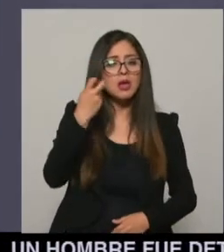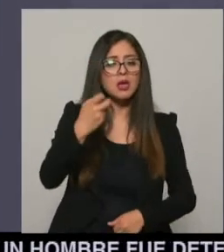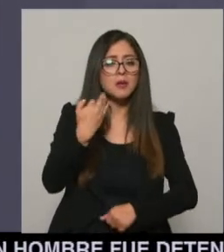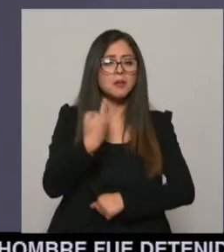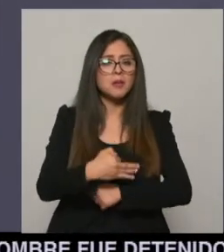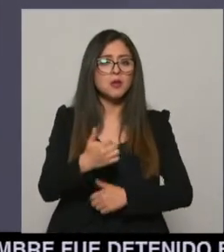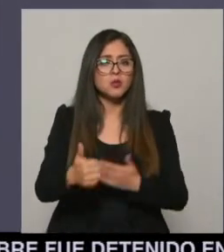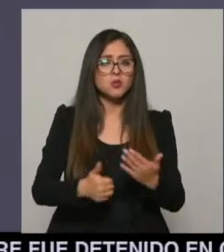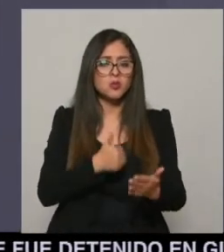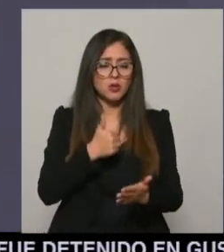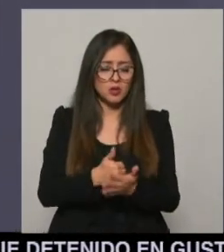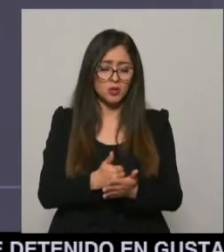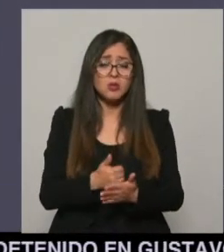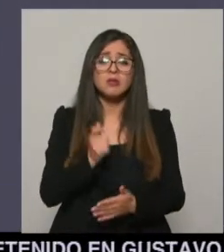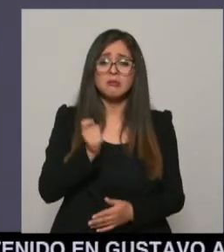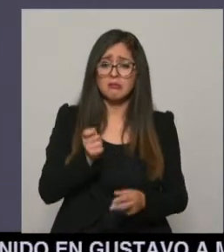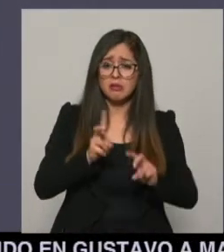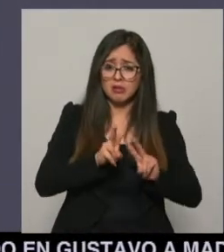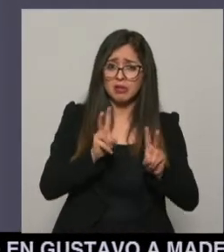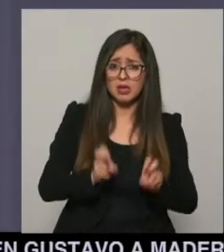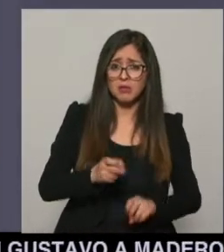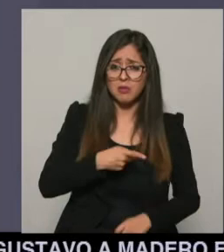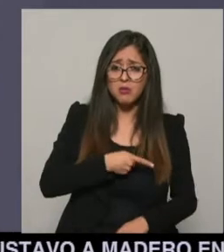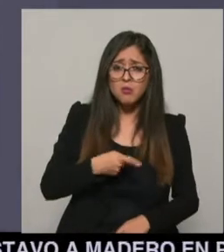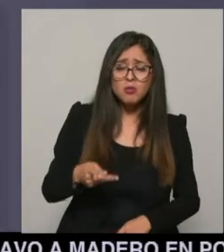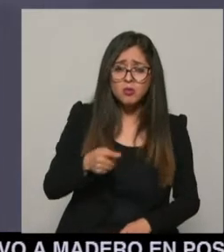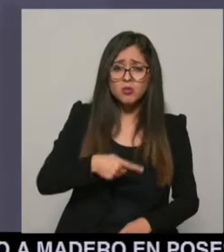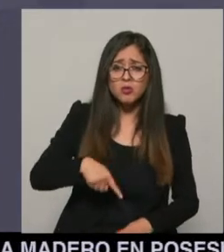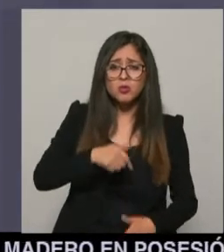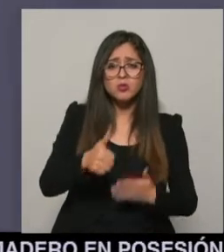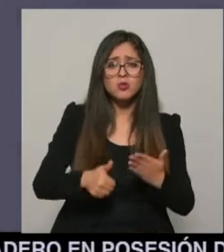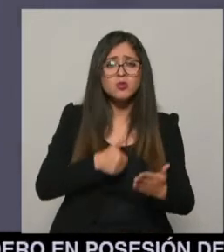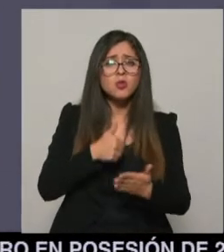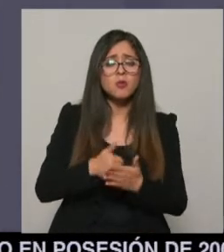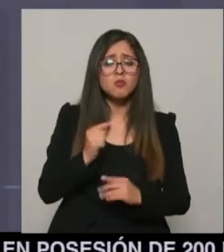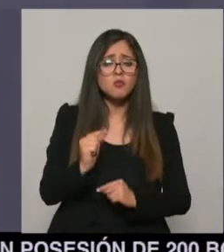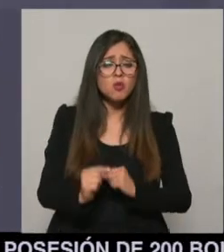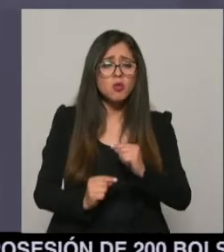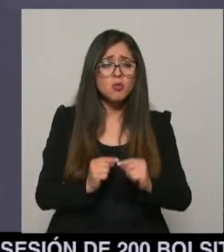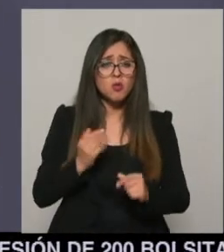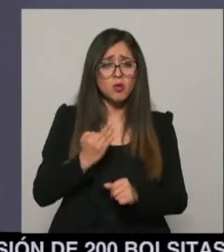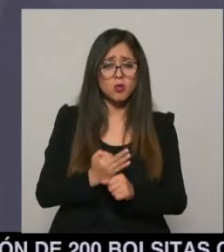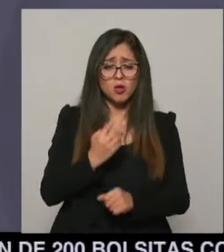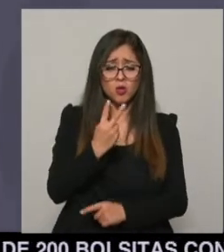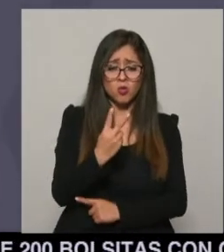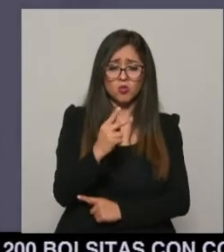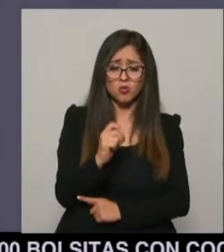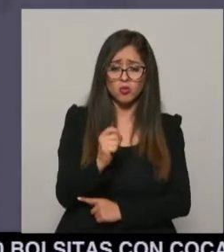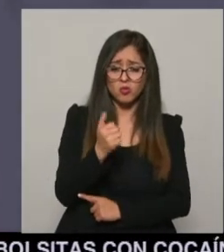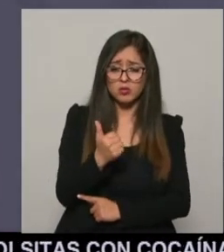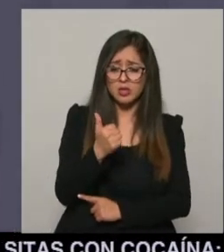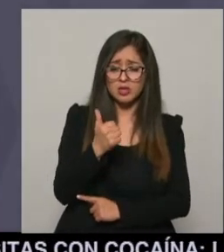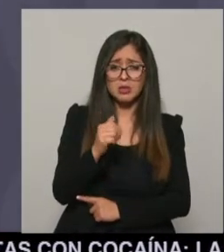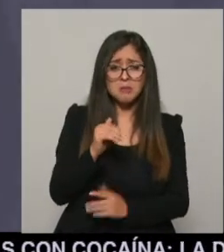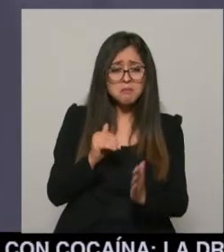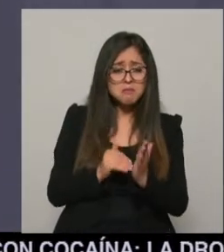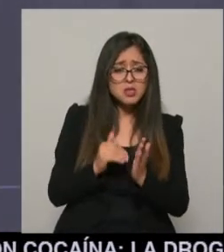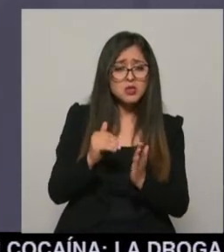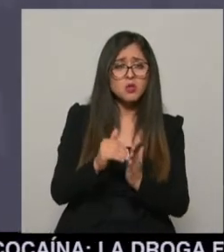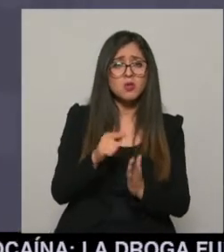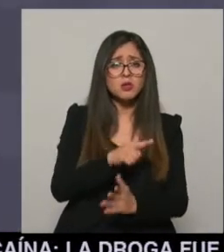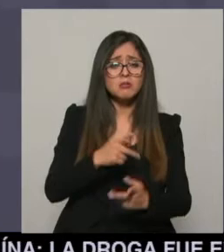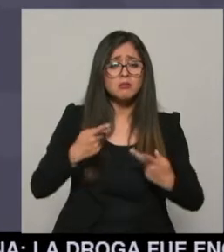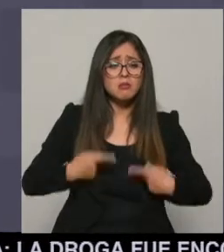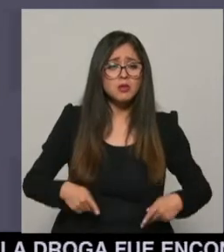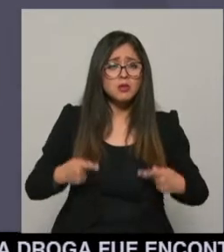tema de pobreza en esta ciudad se ha venido incrementando poco a poco. Hoy tenemos 2.6 millones de personas en situación